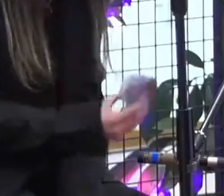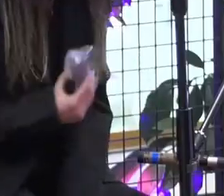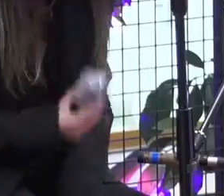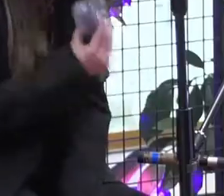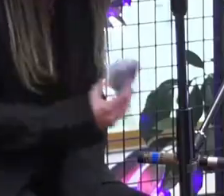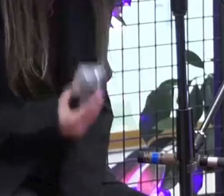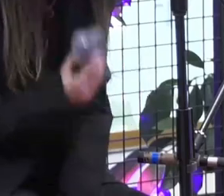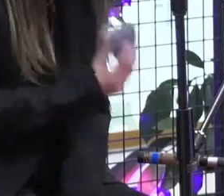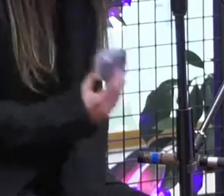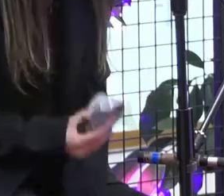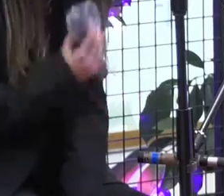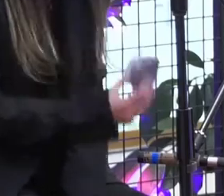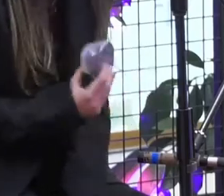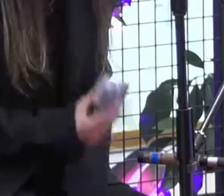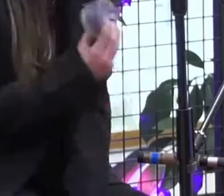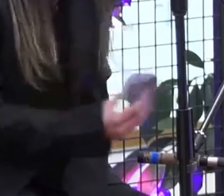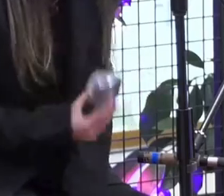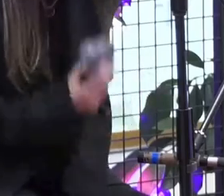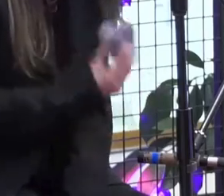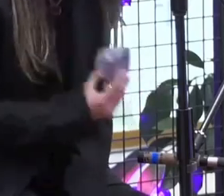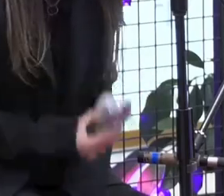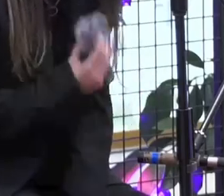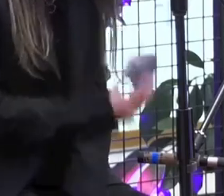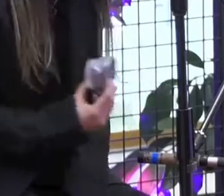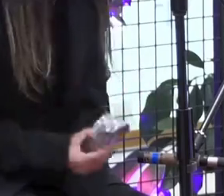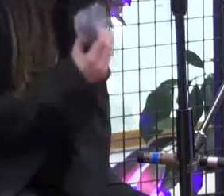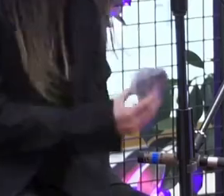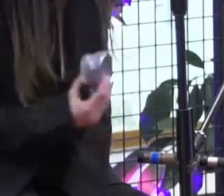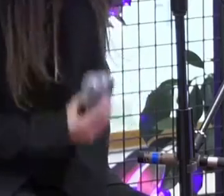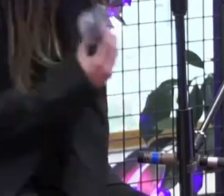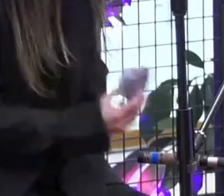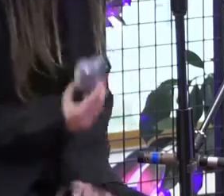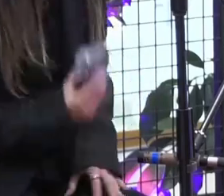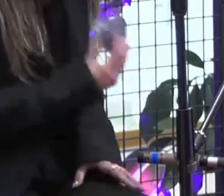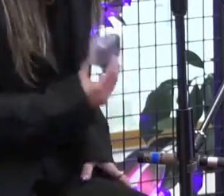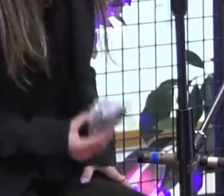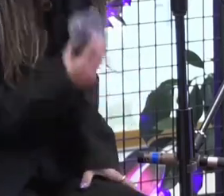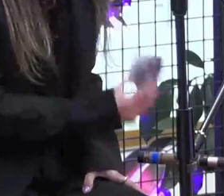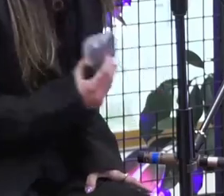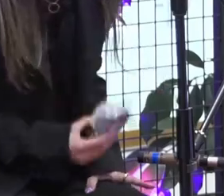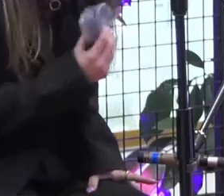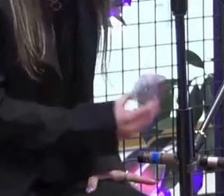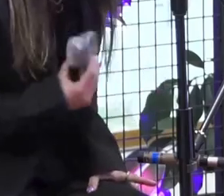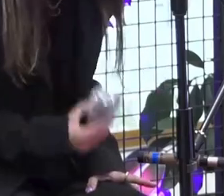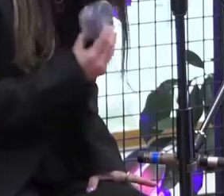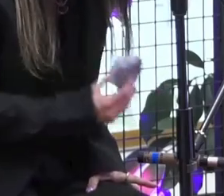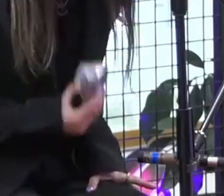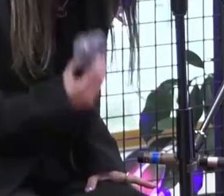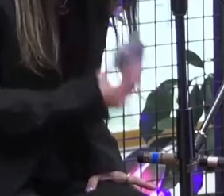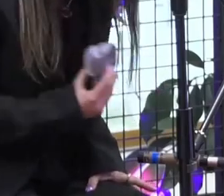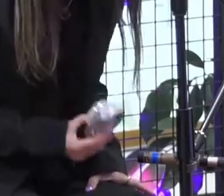los dos linajes de ser de vida